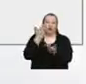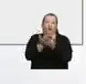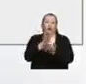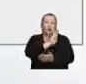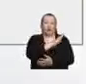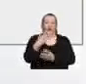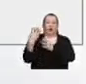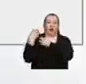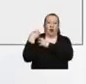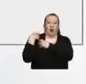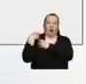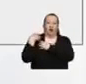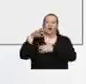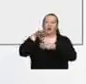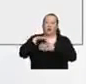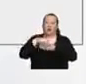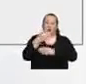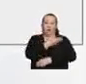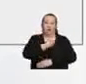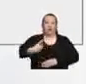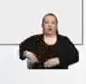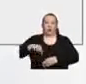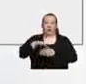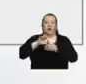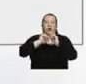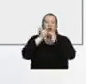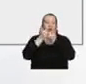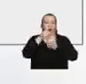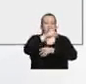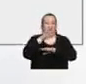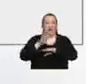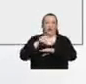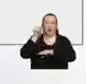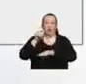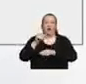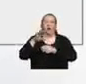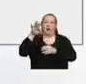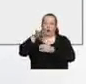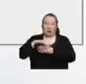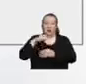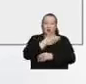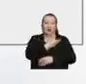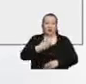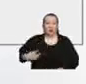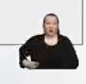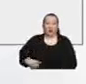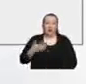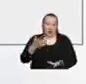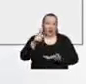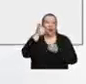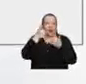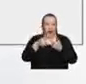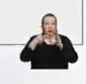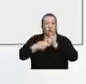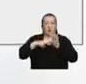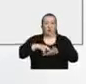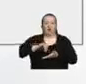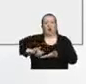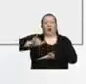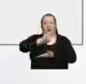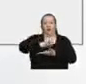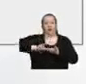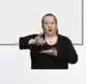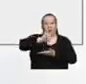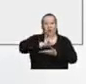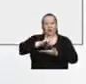hay elecciones presidenciales legislativas y las hablar a llamar a elecciones presidenciales legislativas tema democrático que es para solucionar los problemas